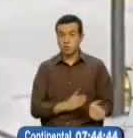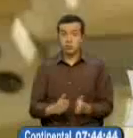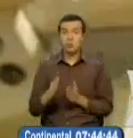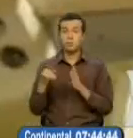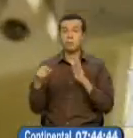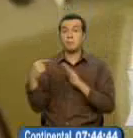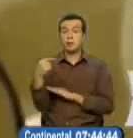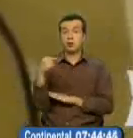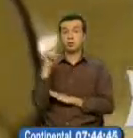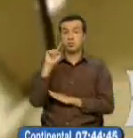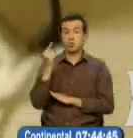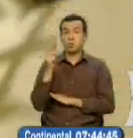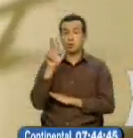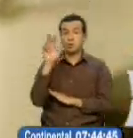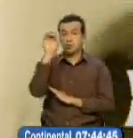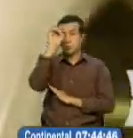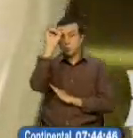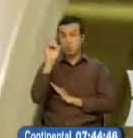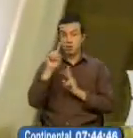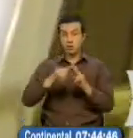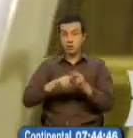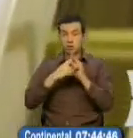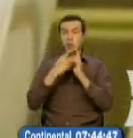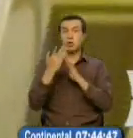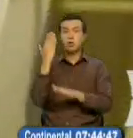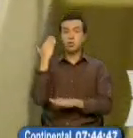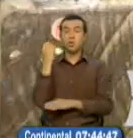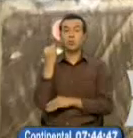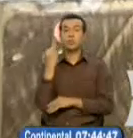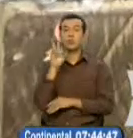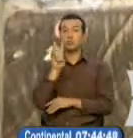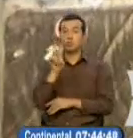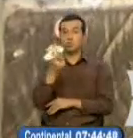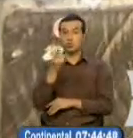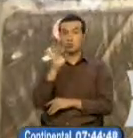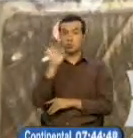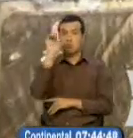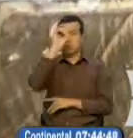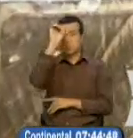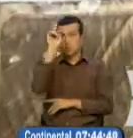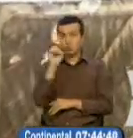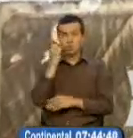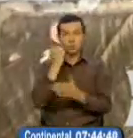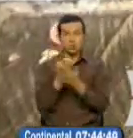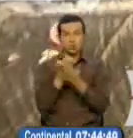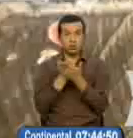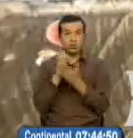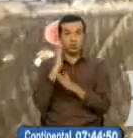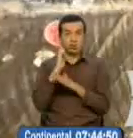menos 1,3% cuando a inicios de año fue de 2,9%. Recuperación de la economía